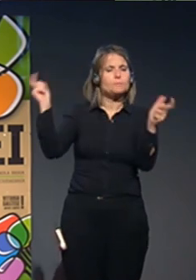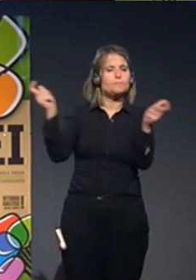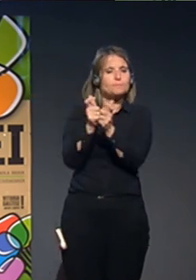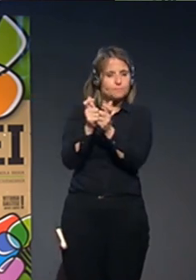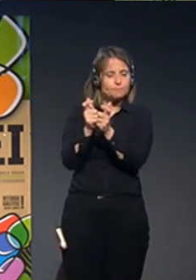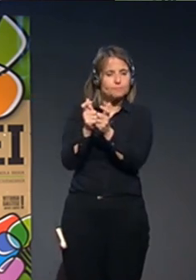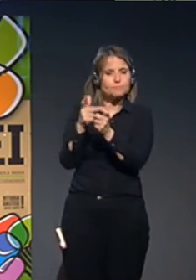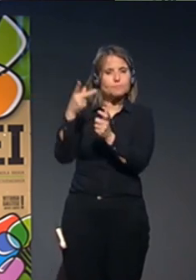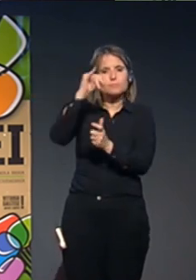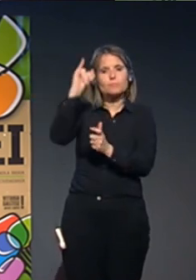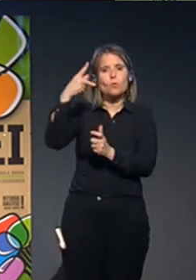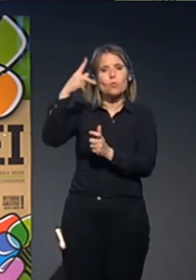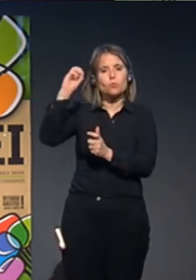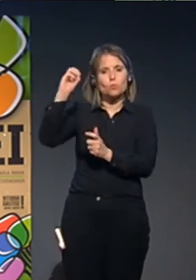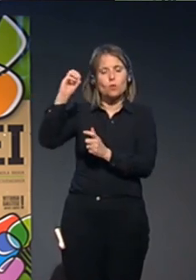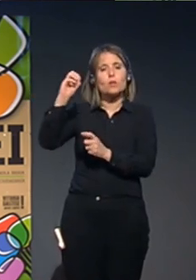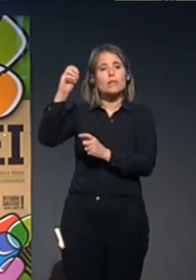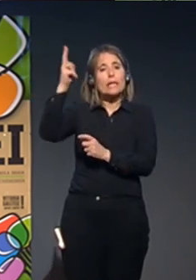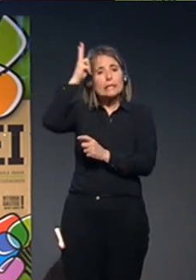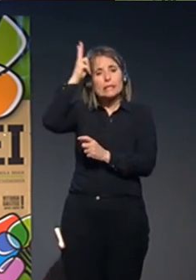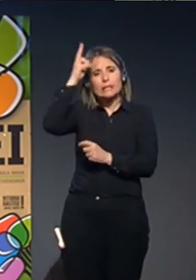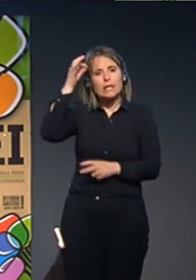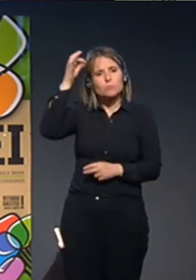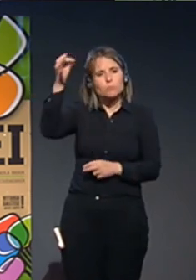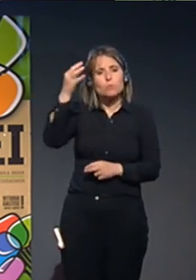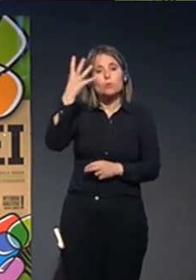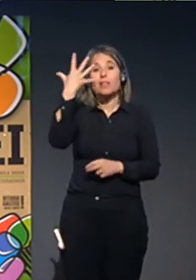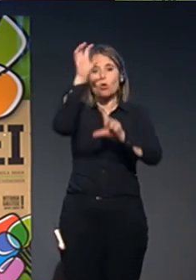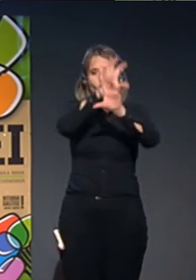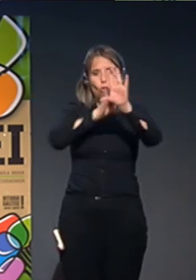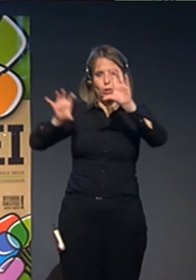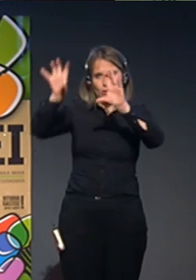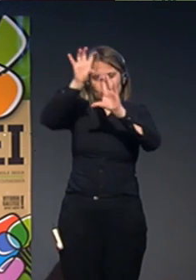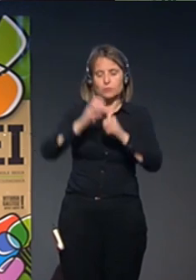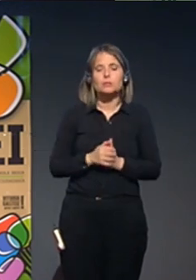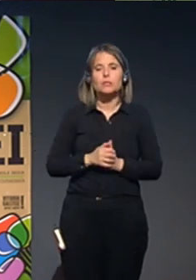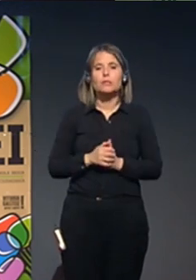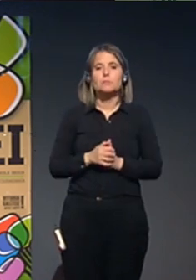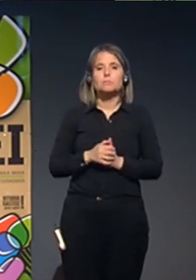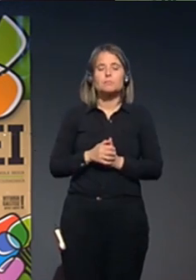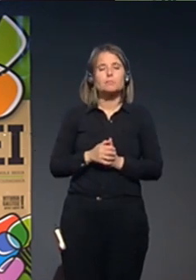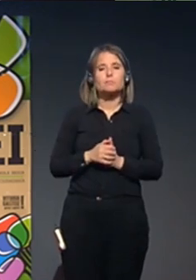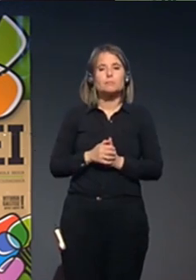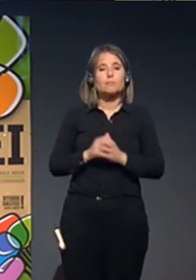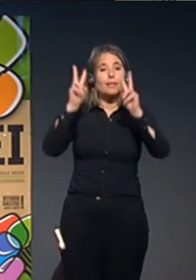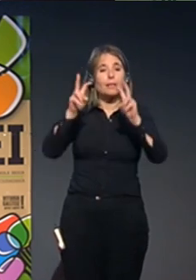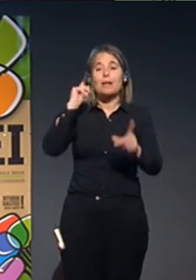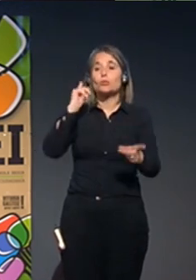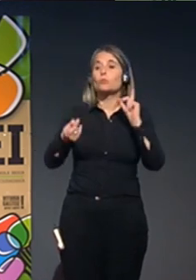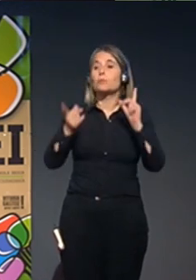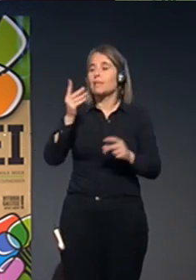en Cuzco de pueblos indígenas procedentes de los cinco continentes y era sobre soberanía